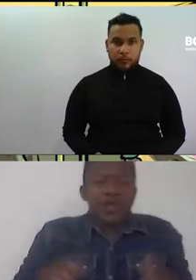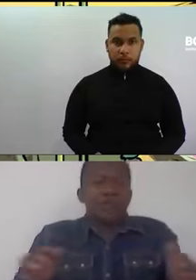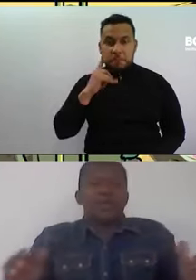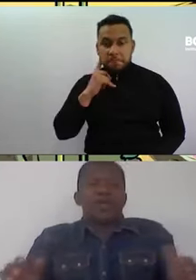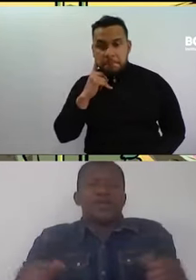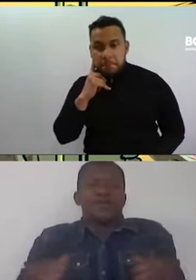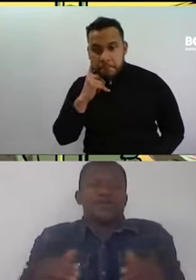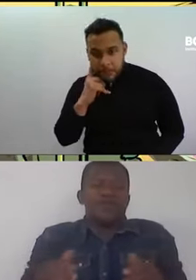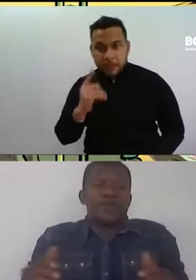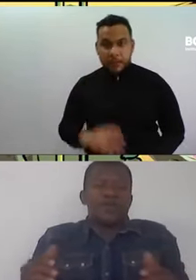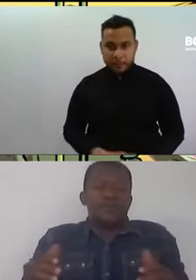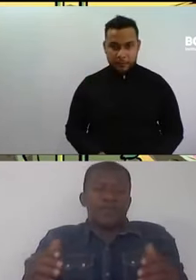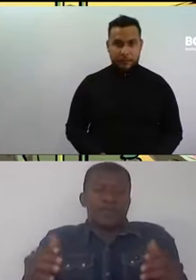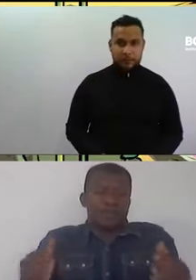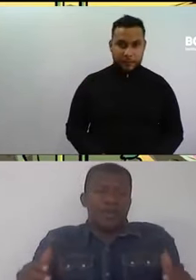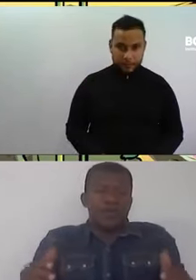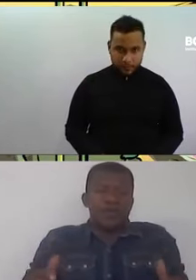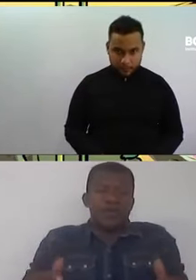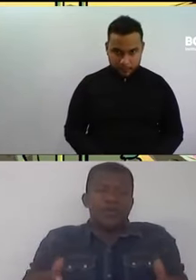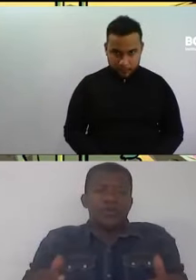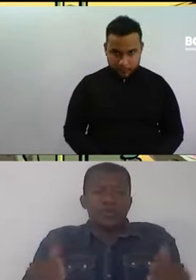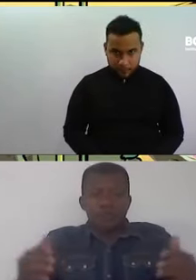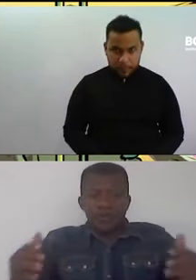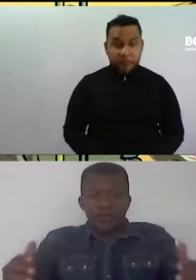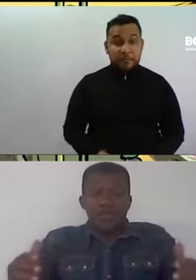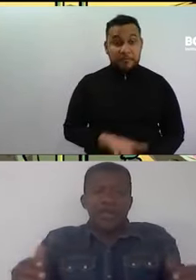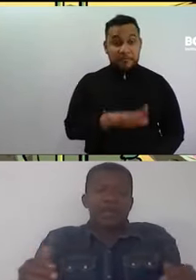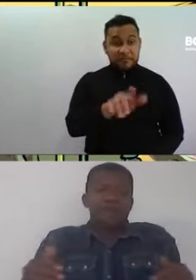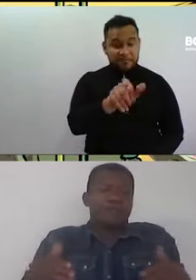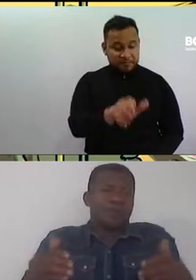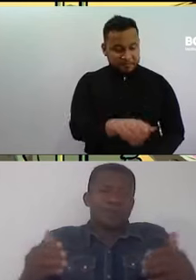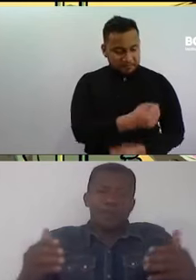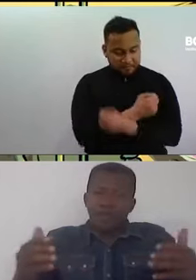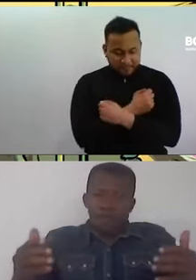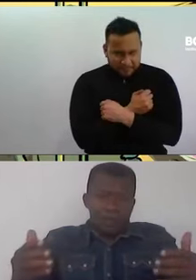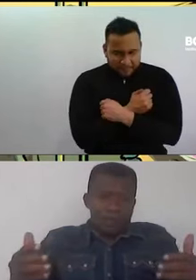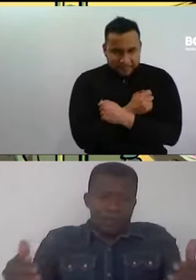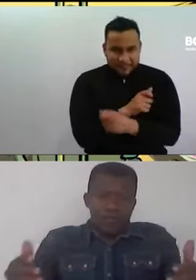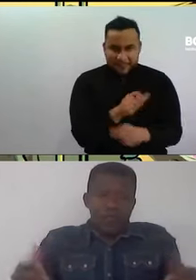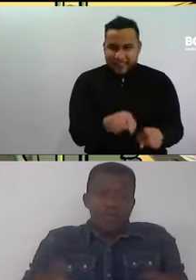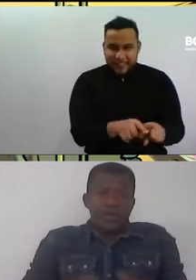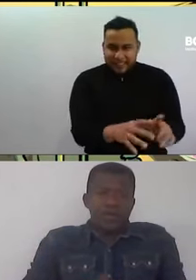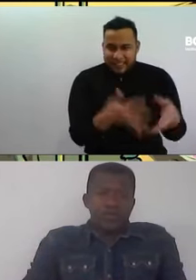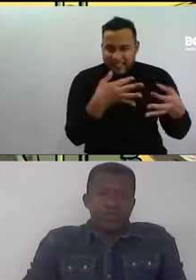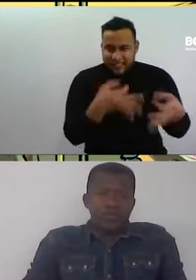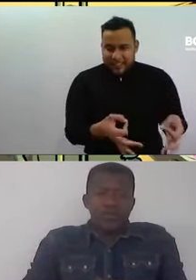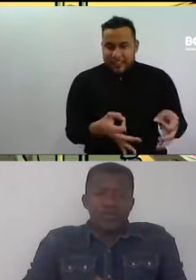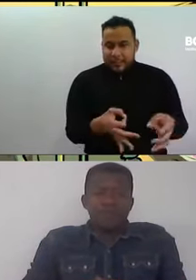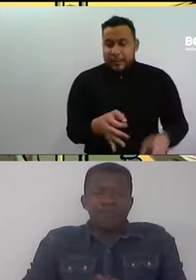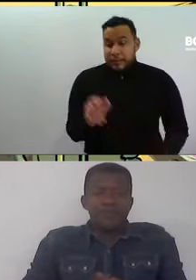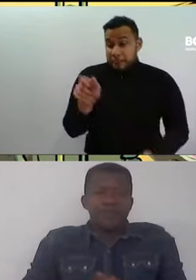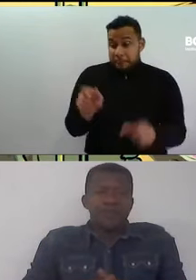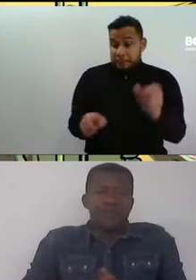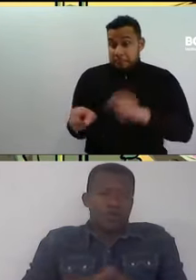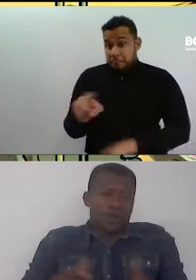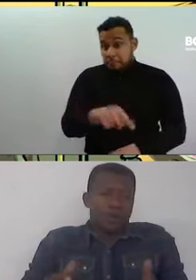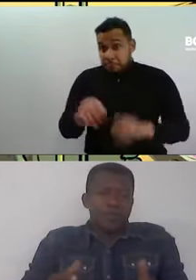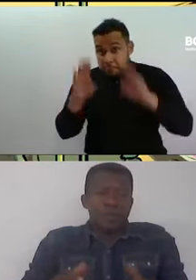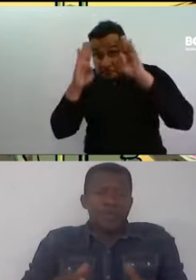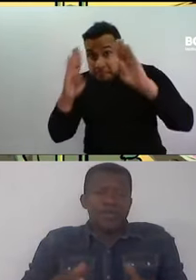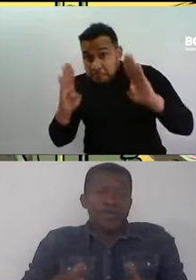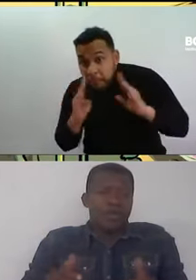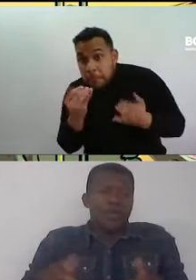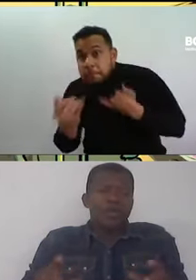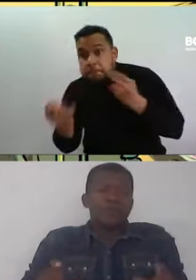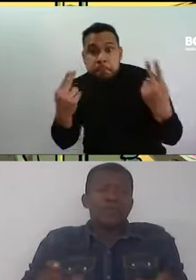Voy a cambiar, decía mi hermano querido, Reja, personas que nos escuchan, que nos